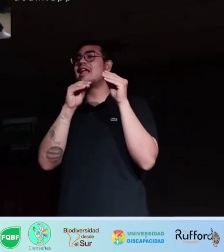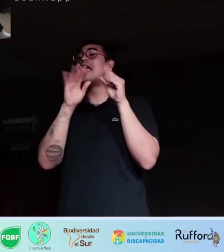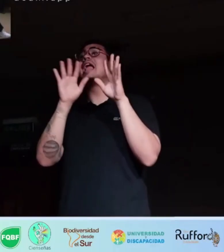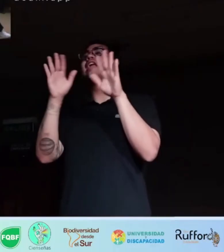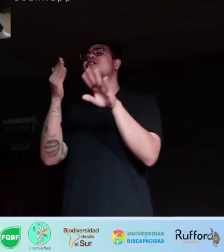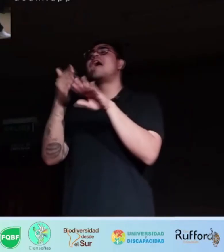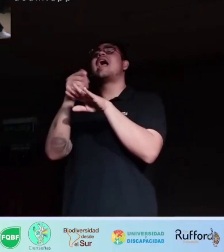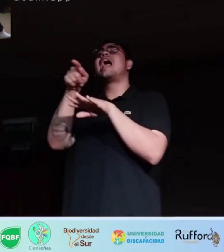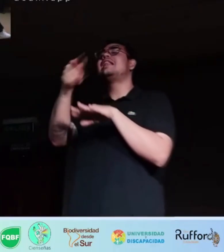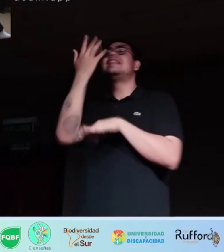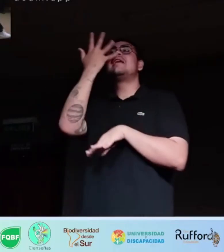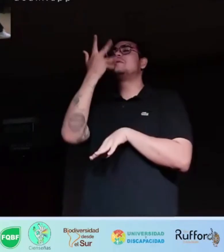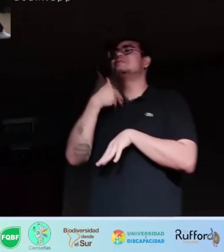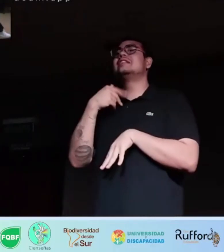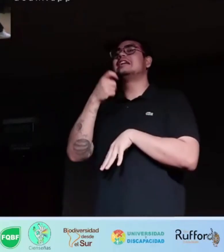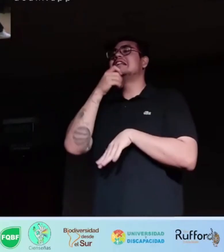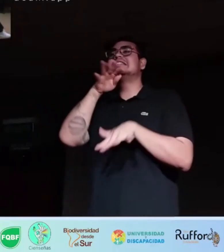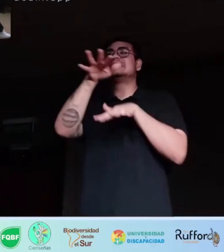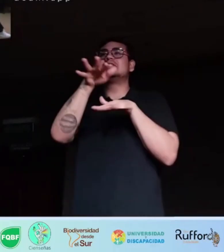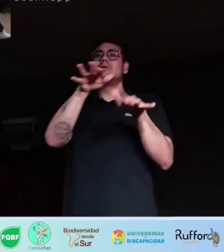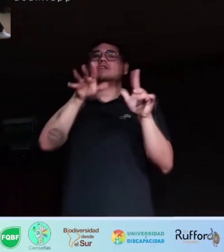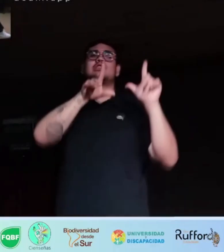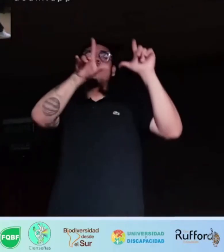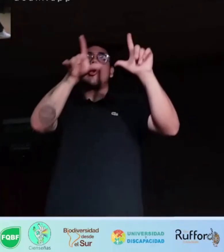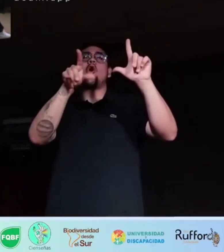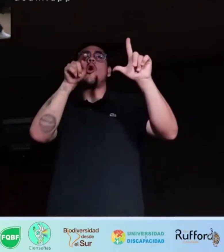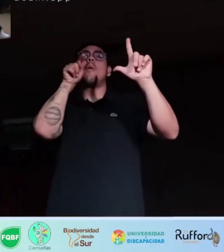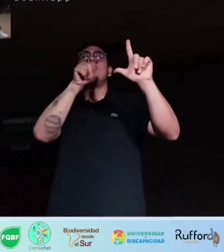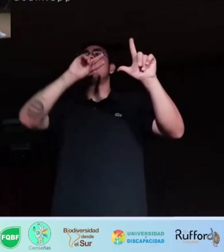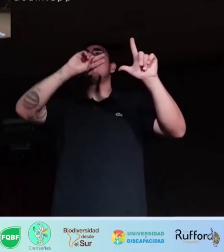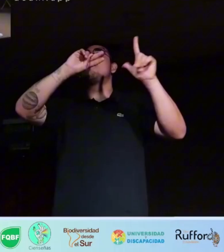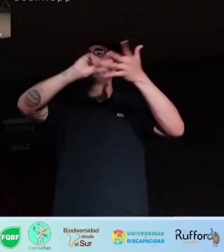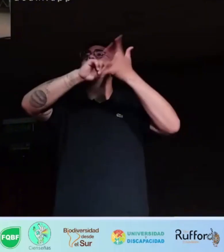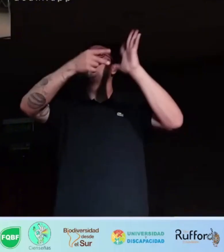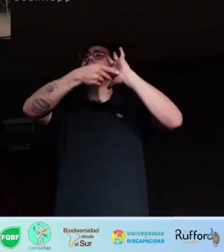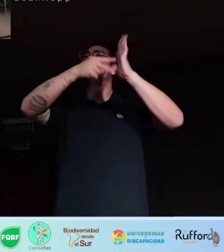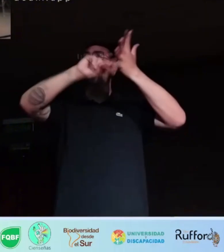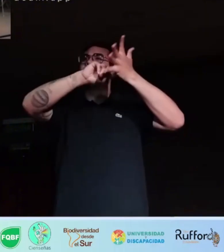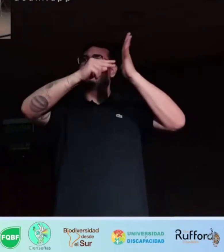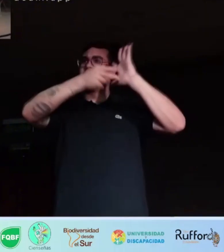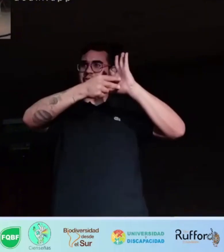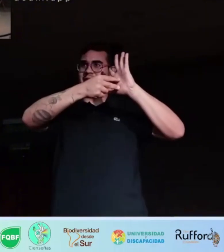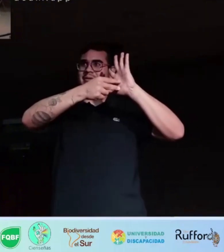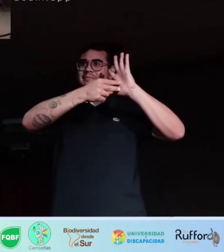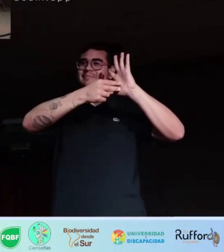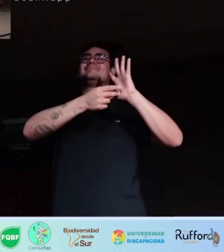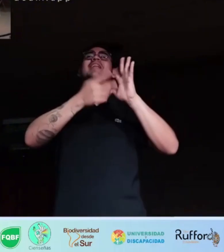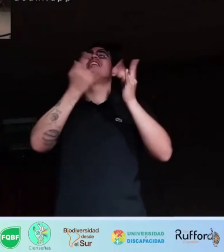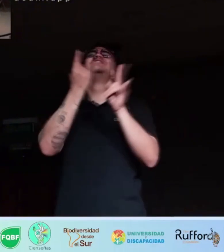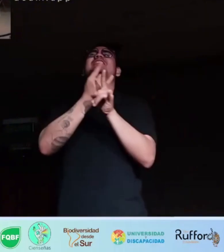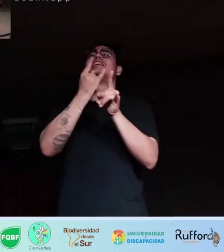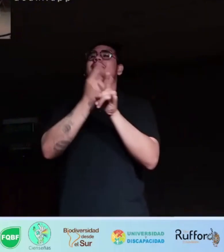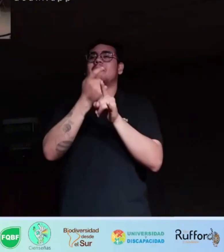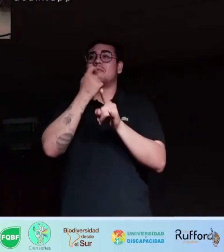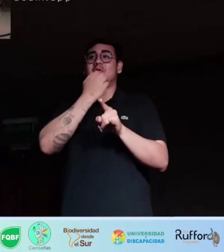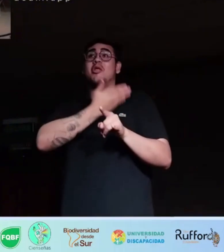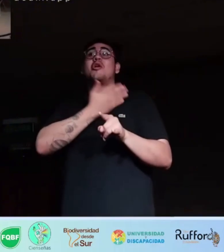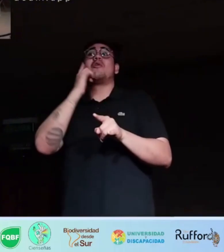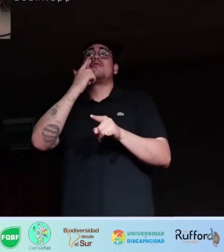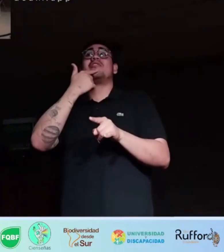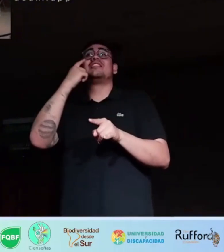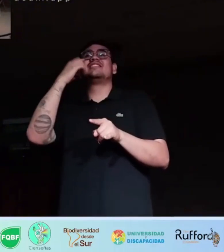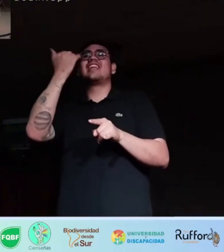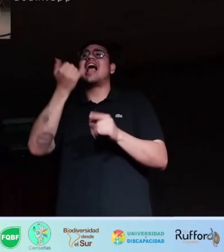los asuntos. Ya la física tiene un problema en sí mismo, un problema, digo, una cosa interesante que es poder contarla en